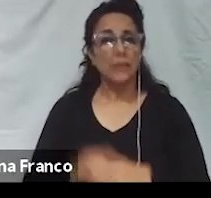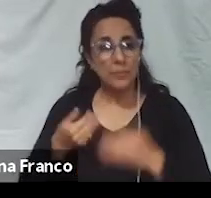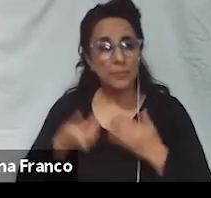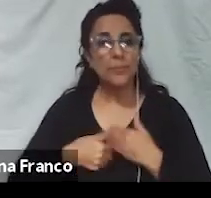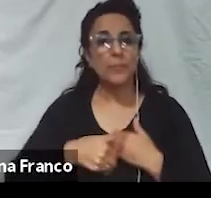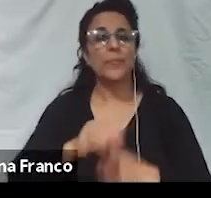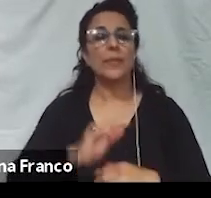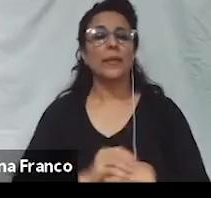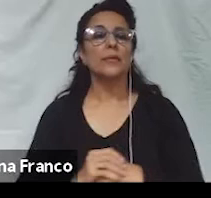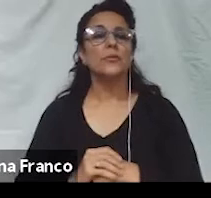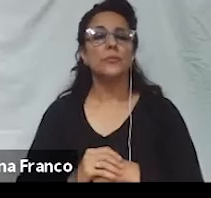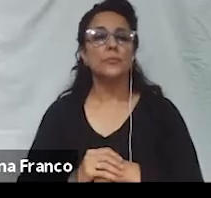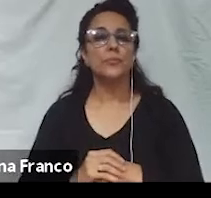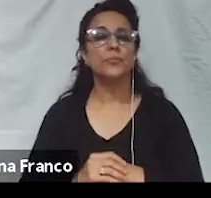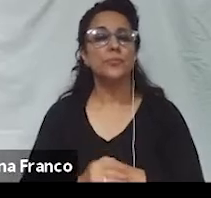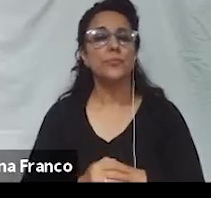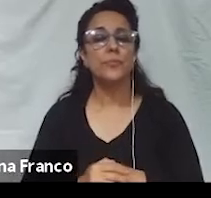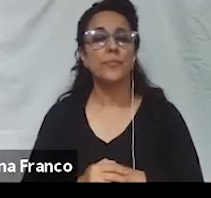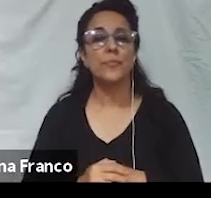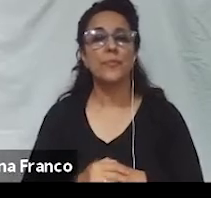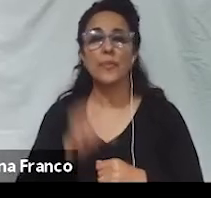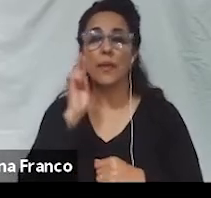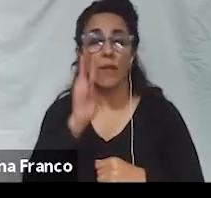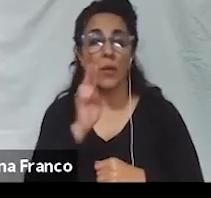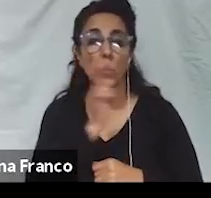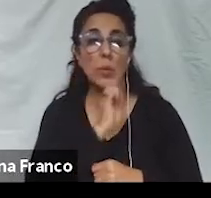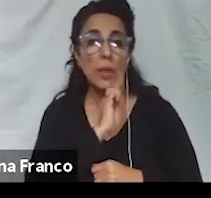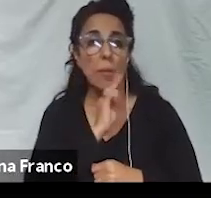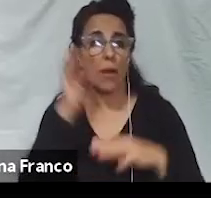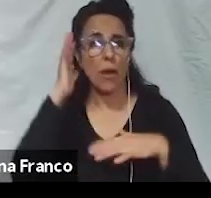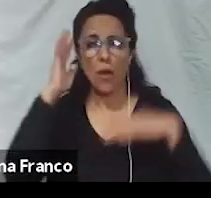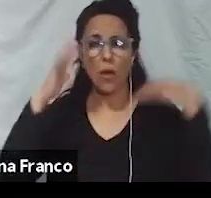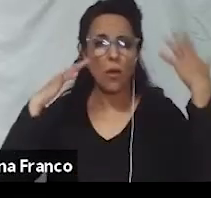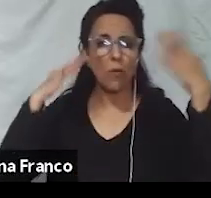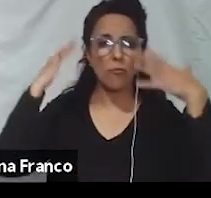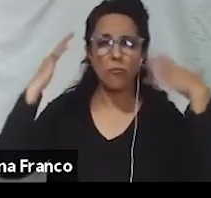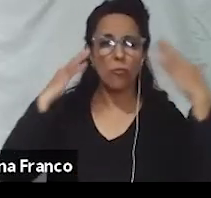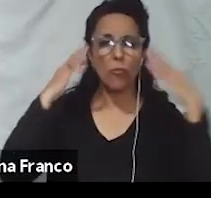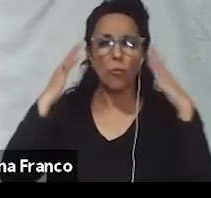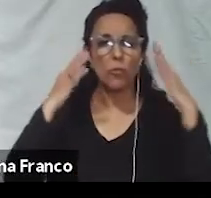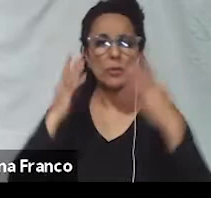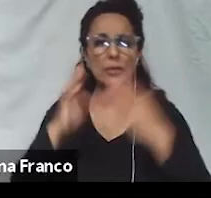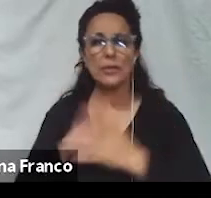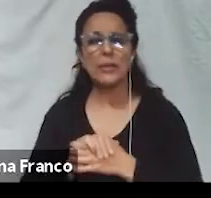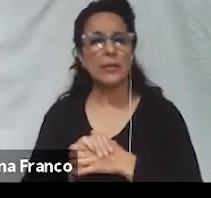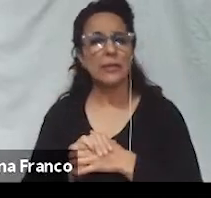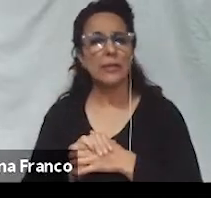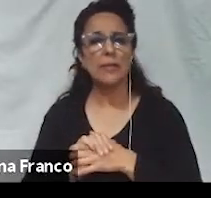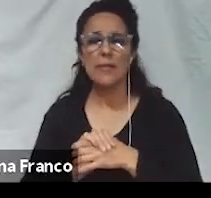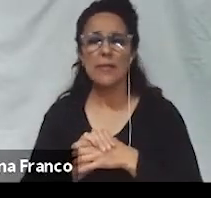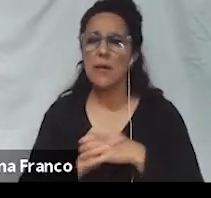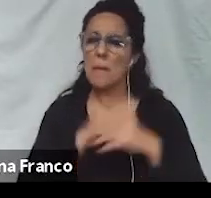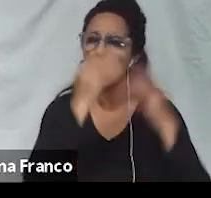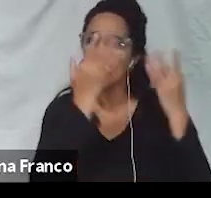Bueno, y entonces, acá podemos ver una mujer muy confundida entre muchas